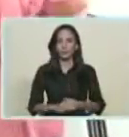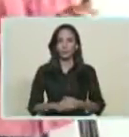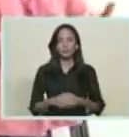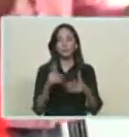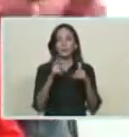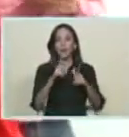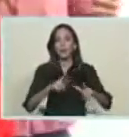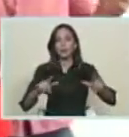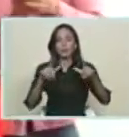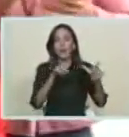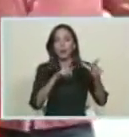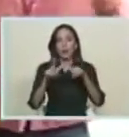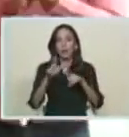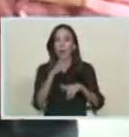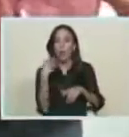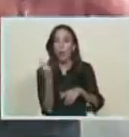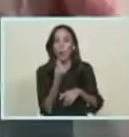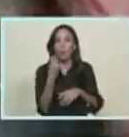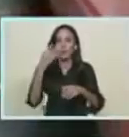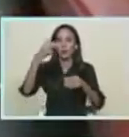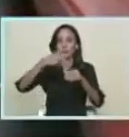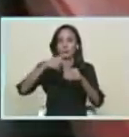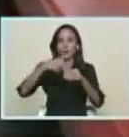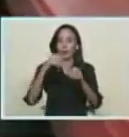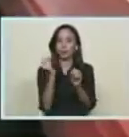tenemos Juventud Petrolera.